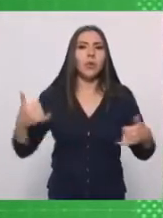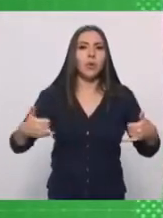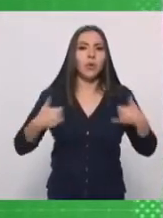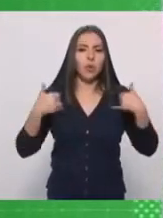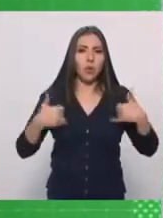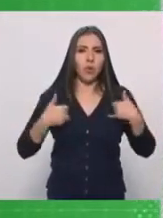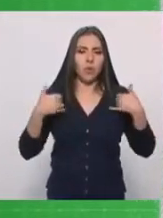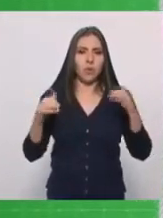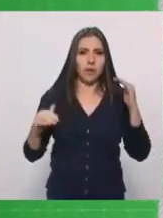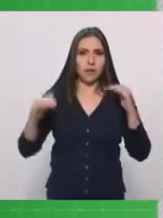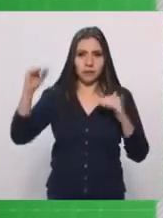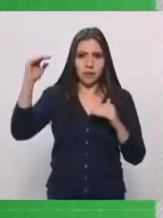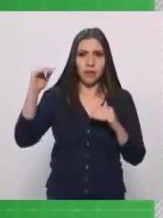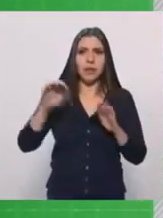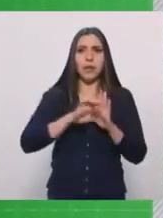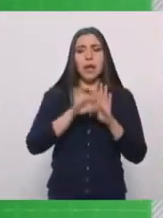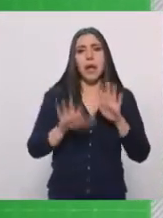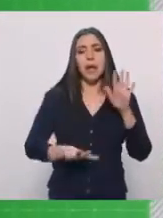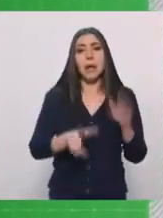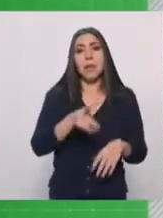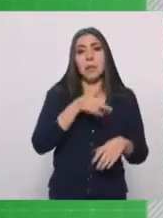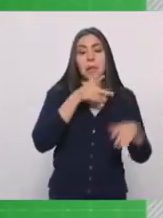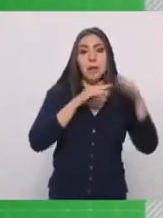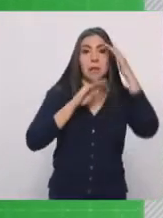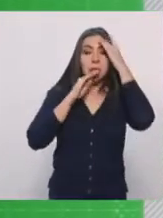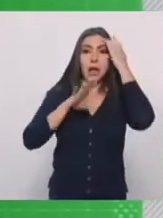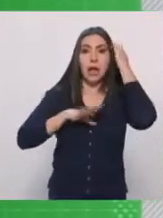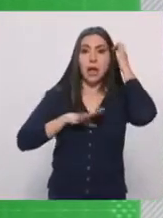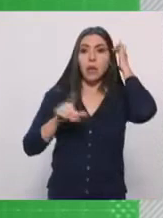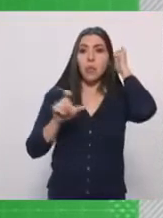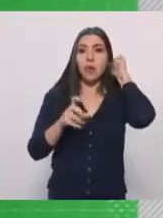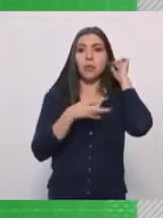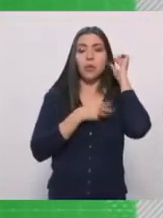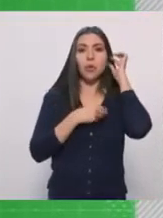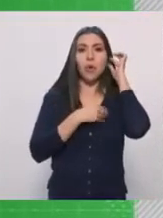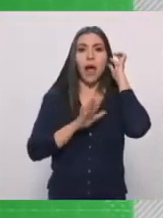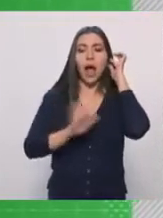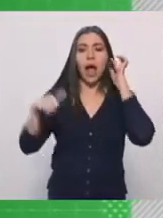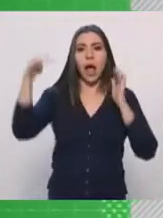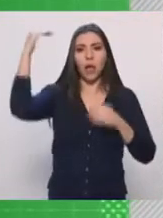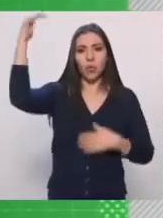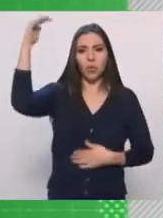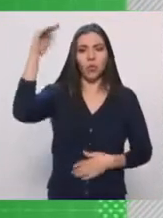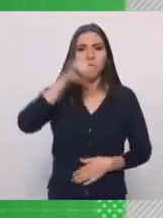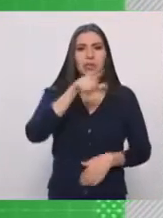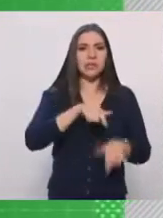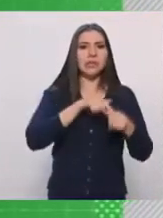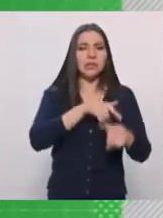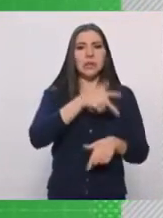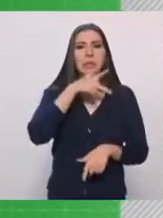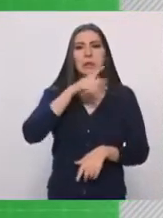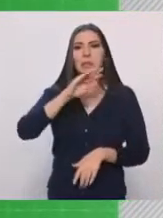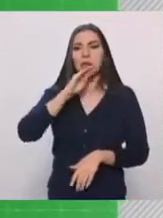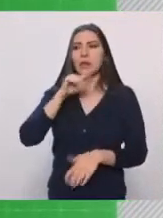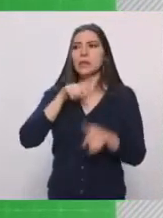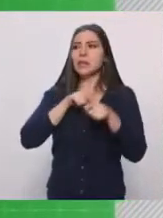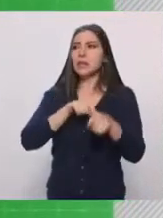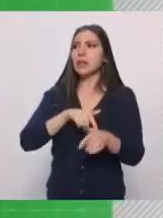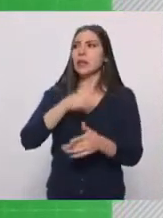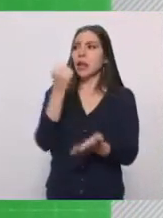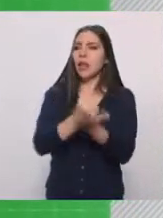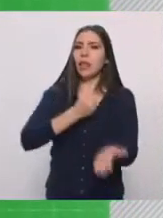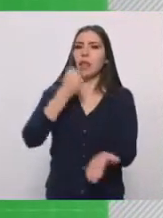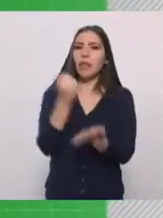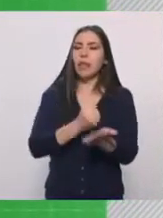influencia mayor. Pero también puede ser que los padres tóxicos existan cuando los hijos ya son adultos, ¿no? Cuando los papás están influyendo a lo